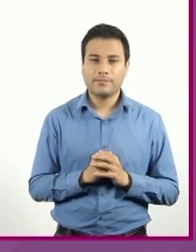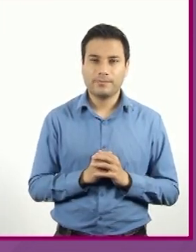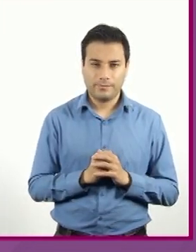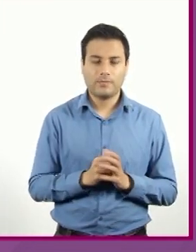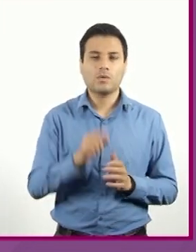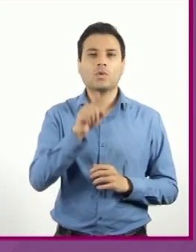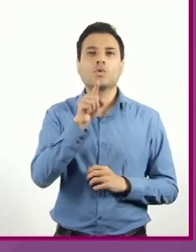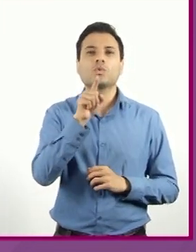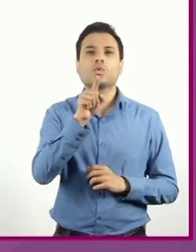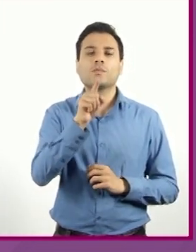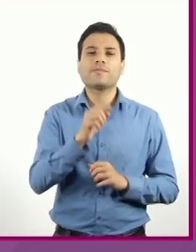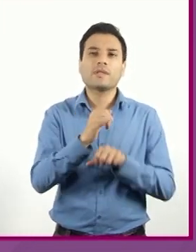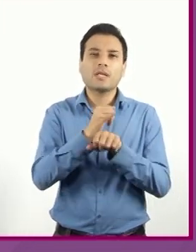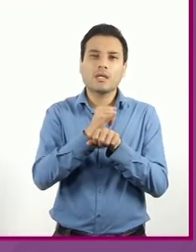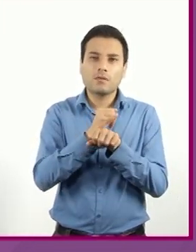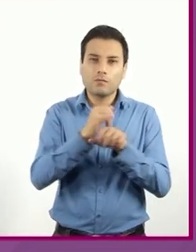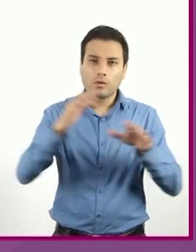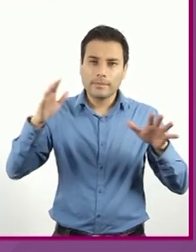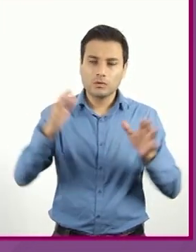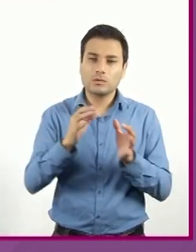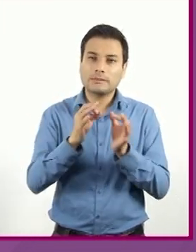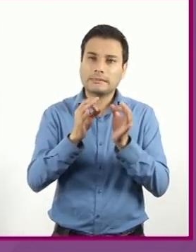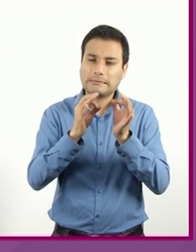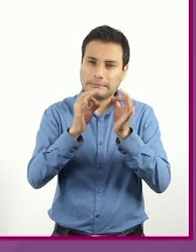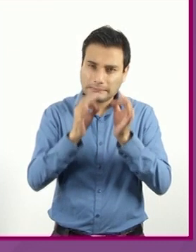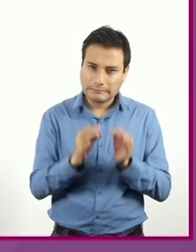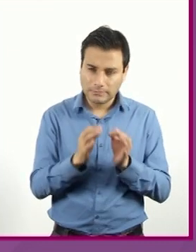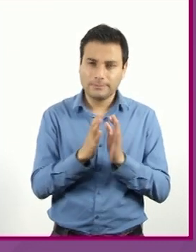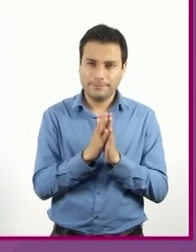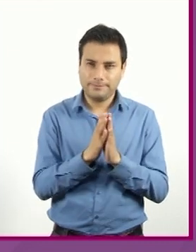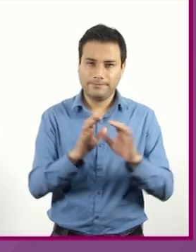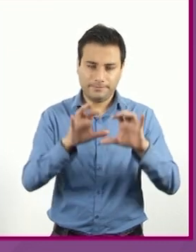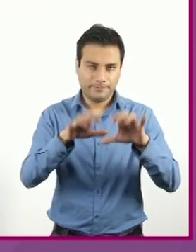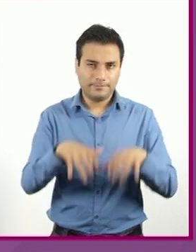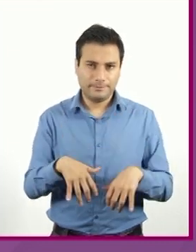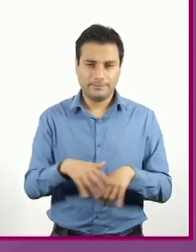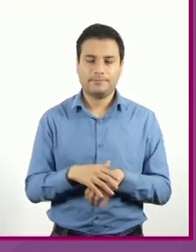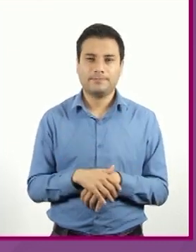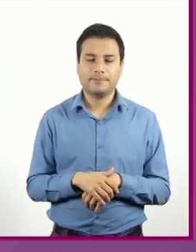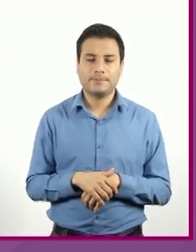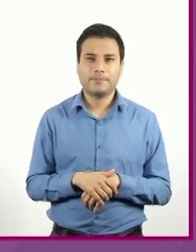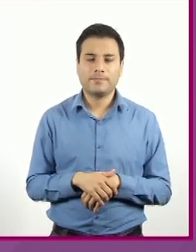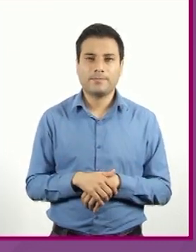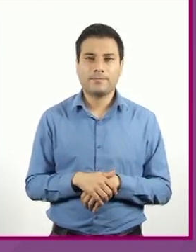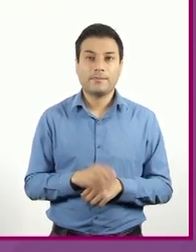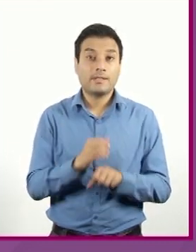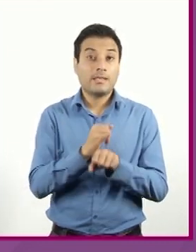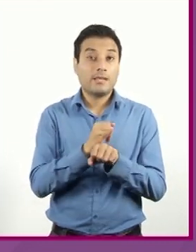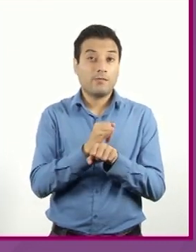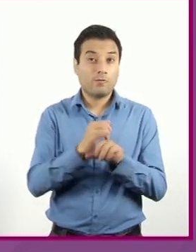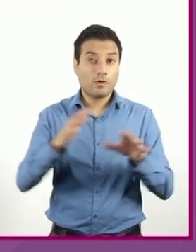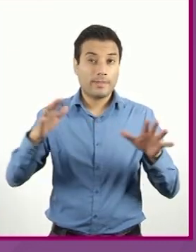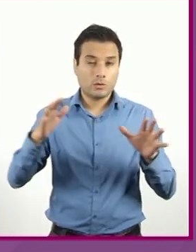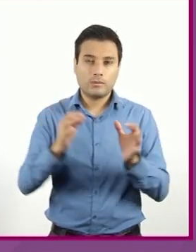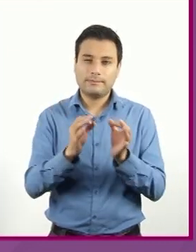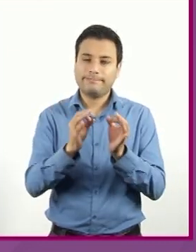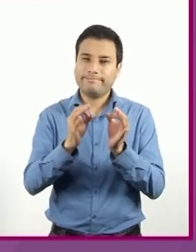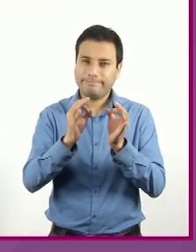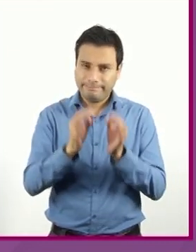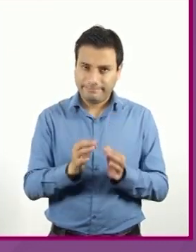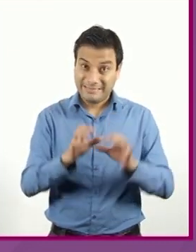datos que correspondan dentro de las casillas. Completen la información antes de